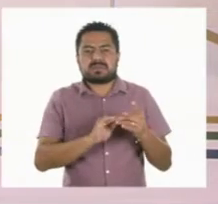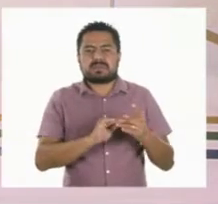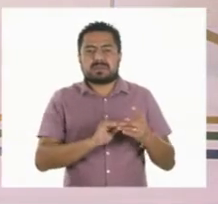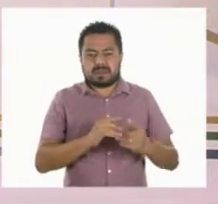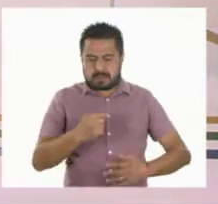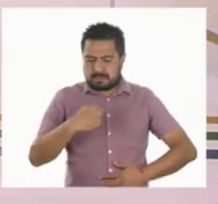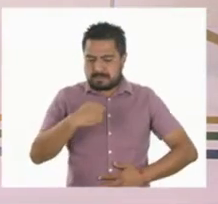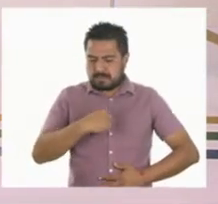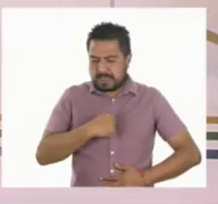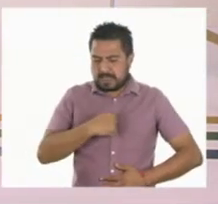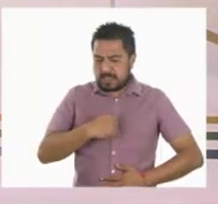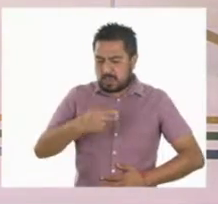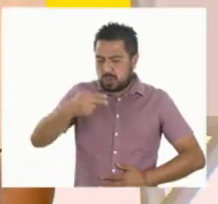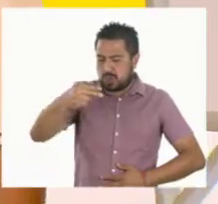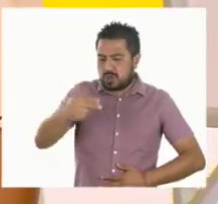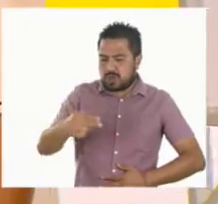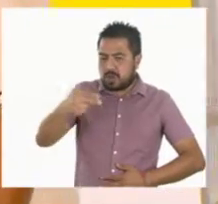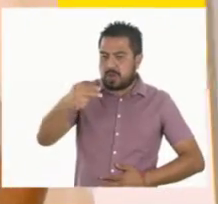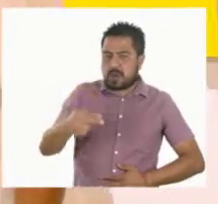mi nombre así,